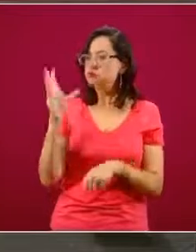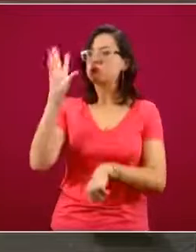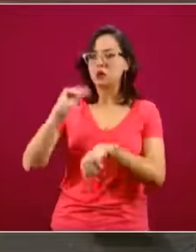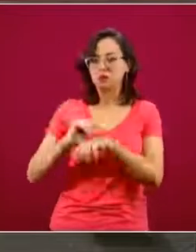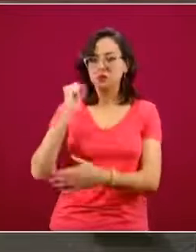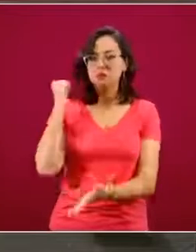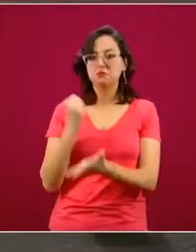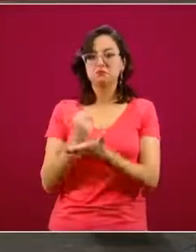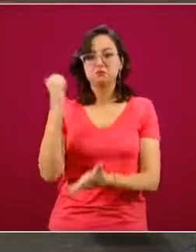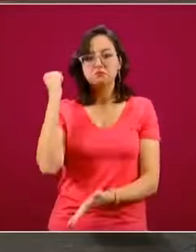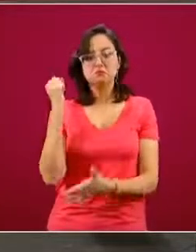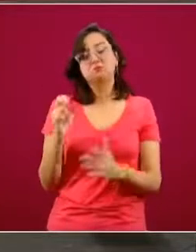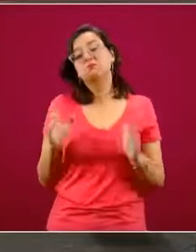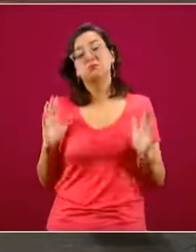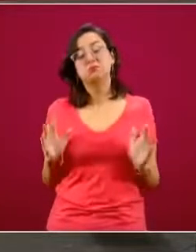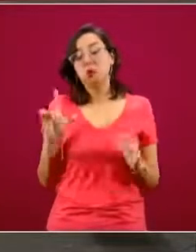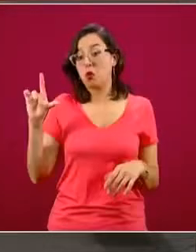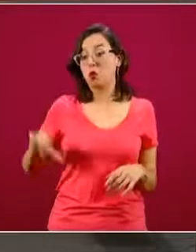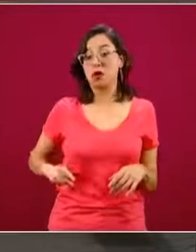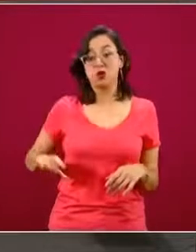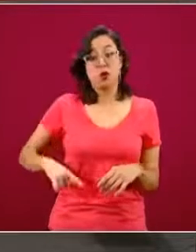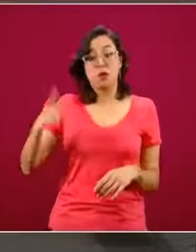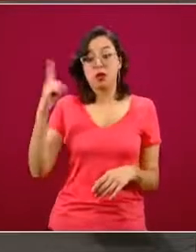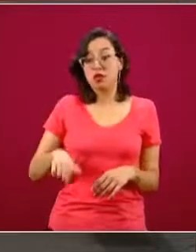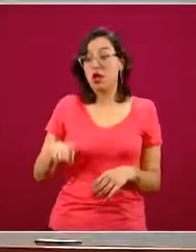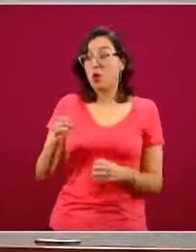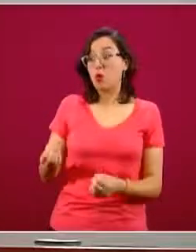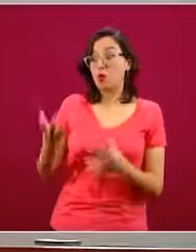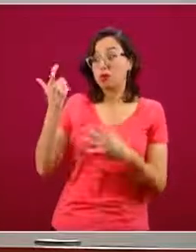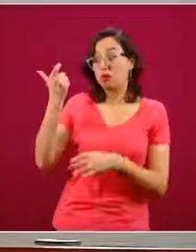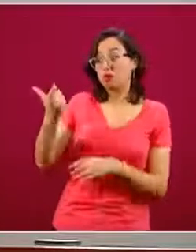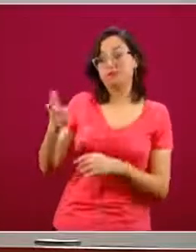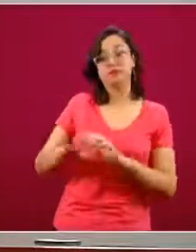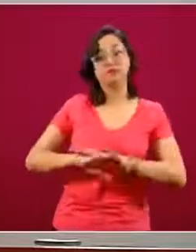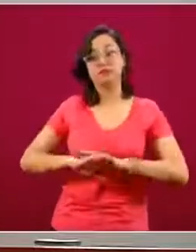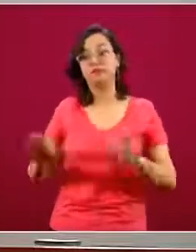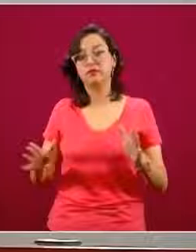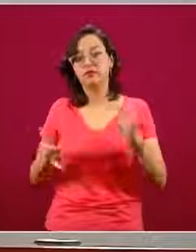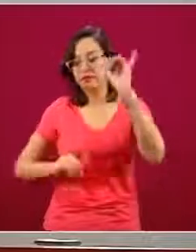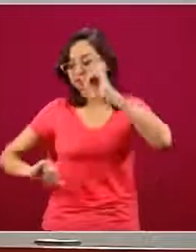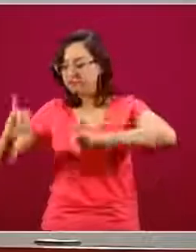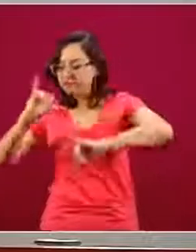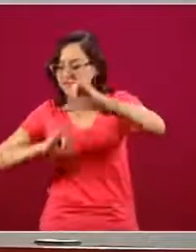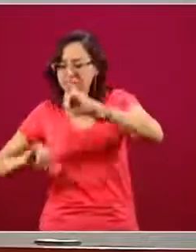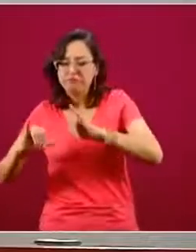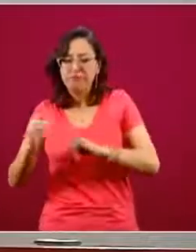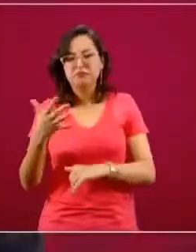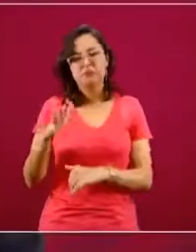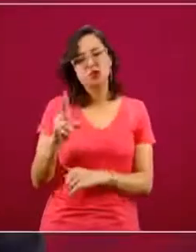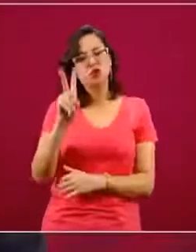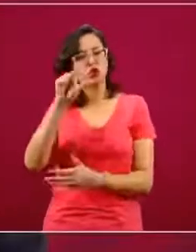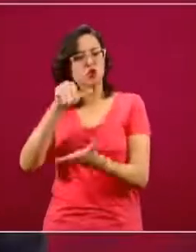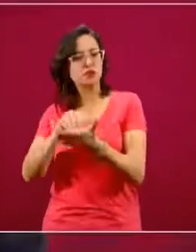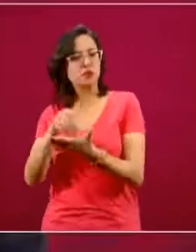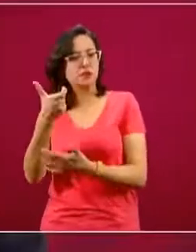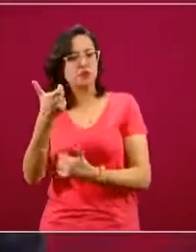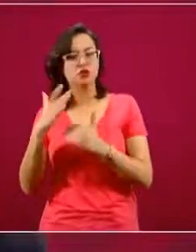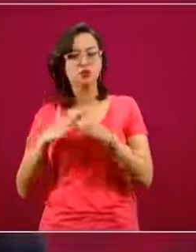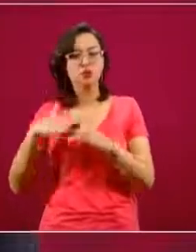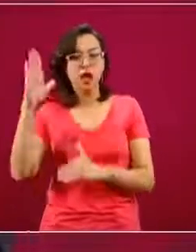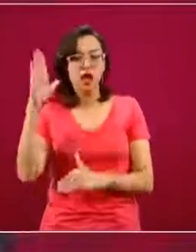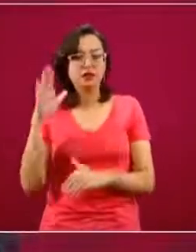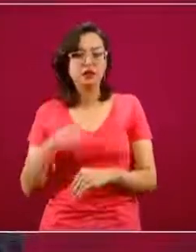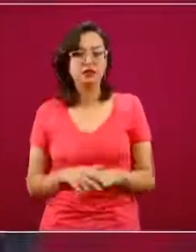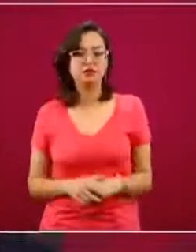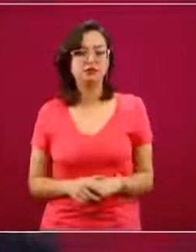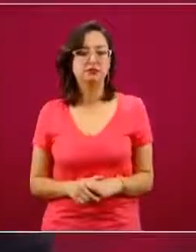gobierno no establece precios de referencia, solo para que lo sepan, una de estas pruebas suele costar un poquito más de 2,000 pesos,